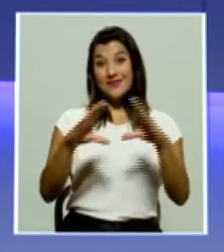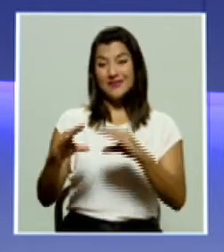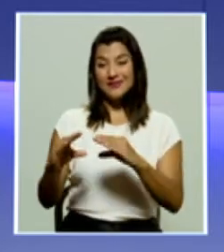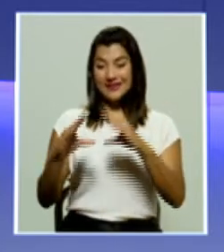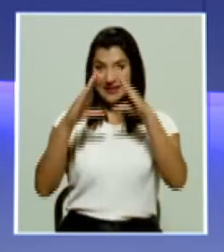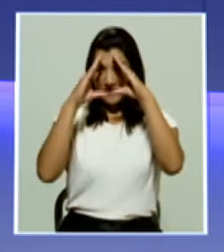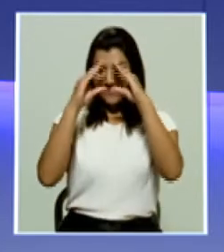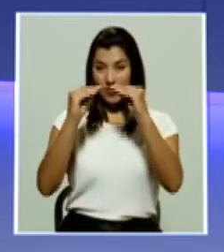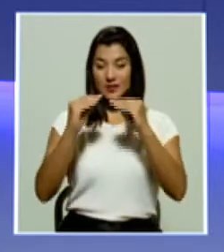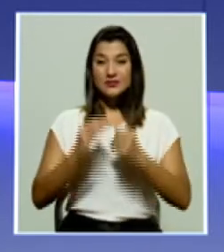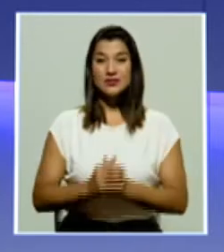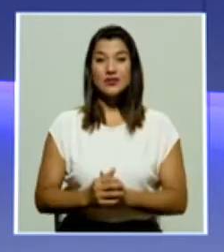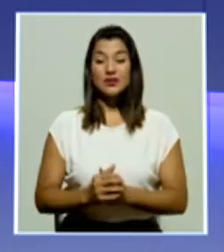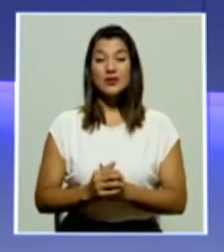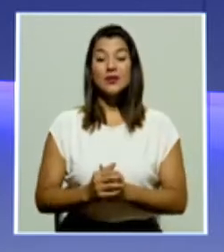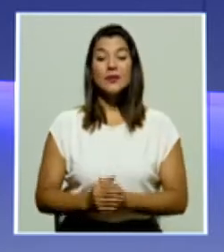informativas.